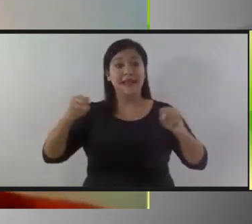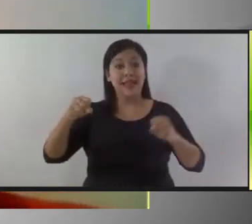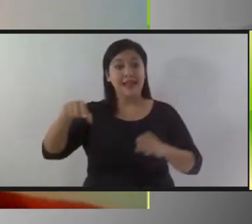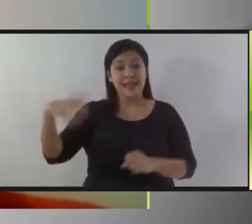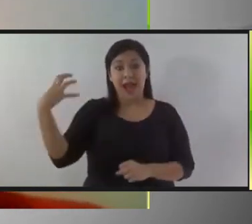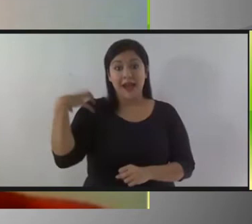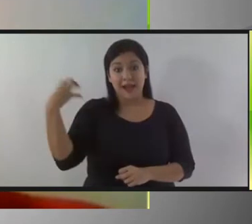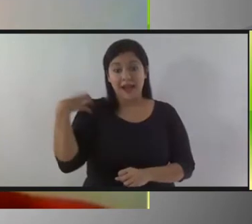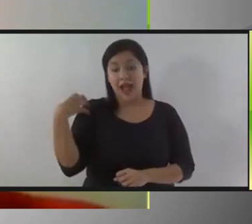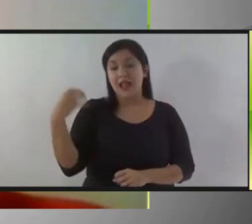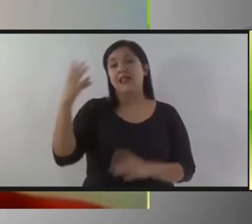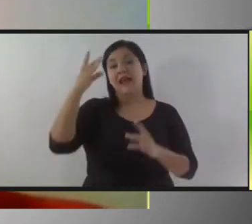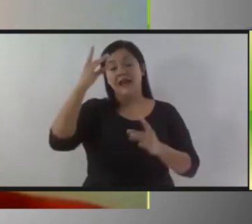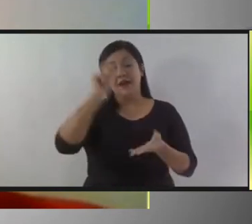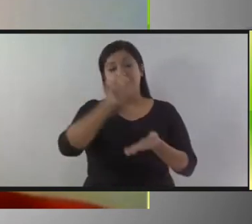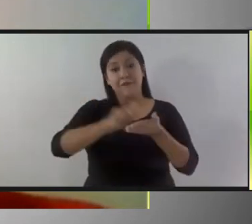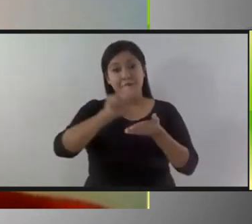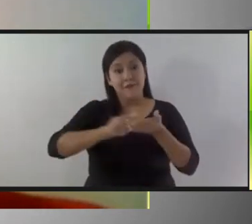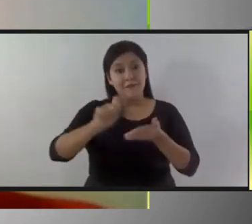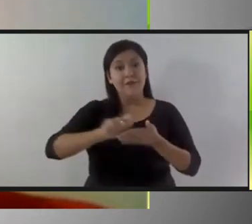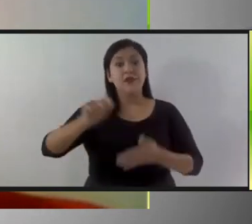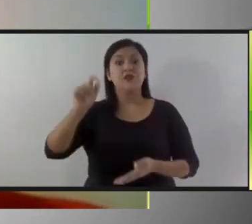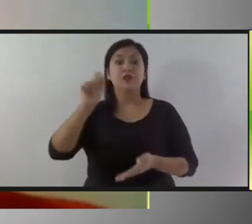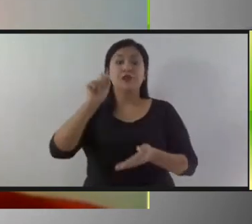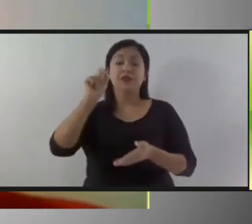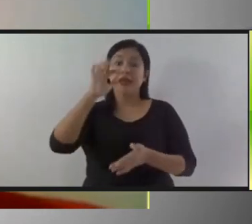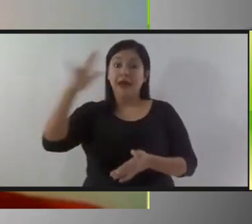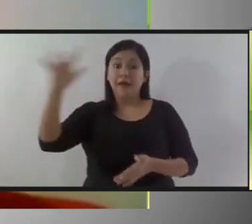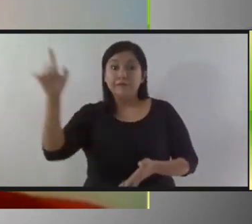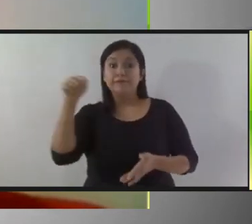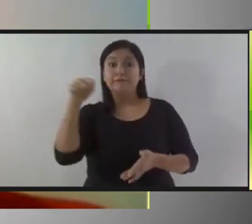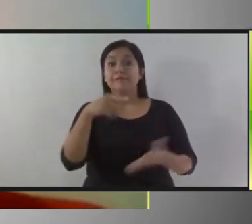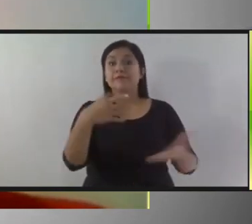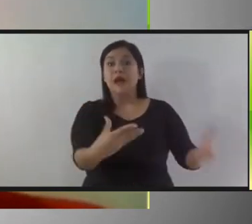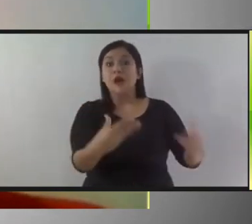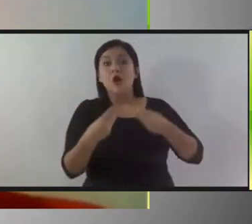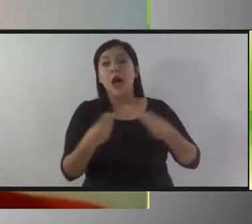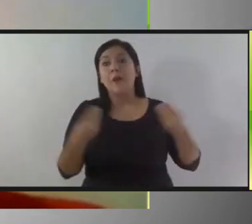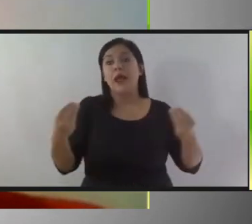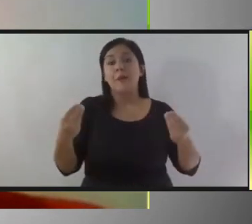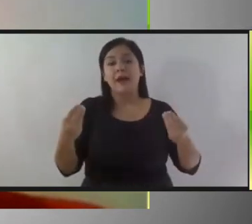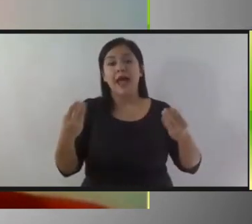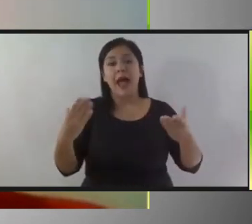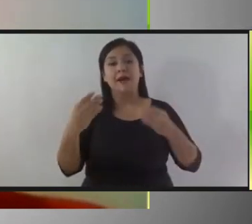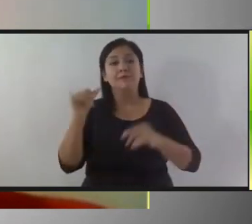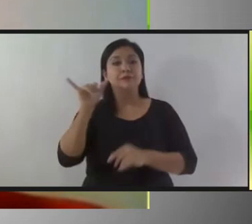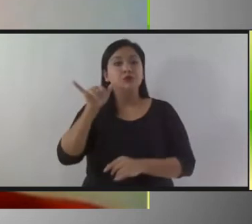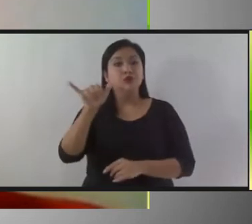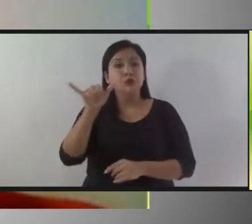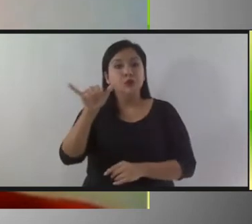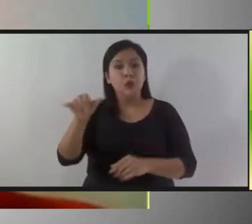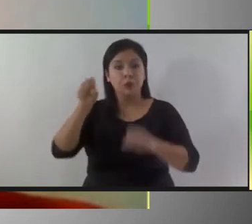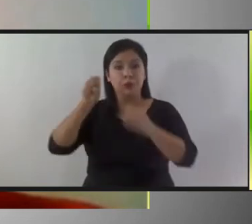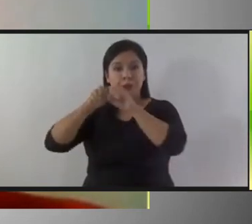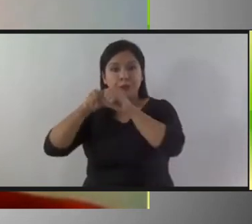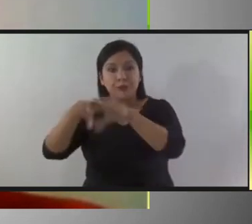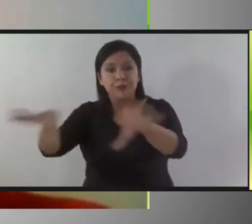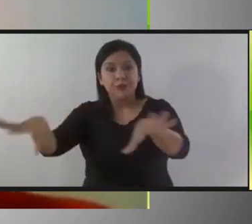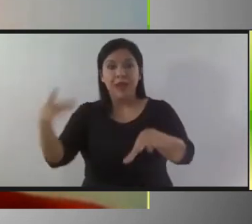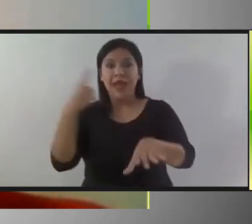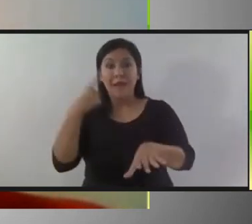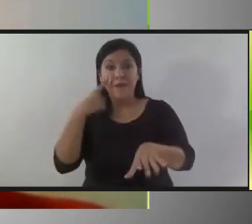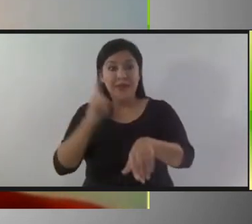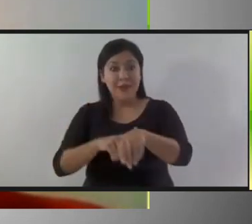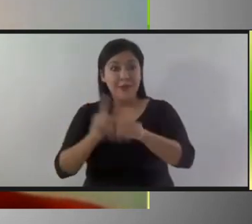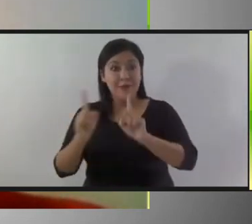y Letras de la UBA por colaborar con la transmisión en vivo desde el canal de YouTube y especialmente a